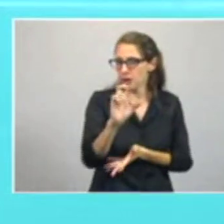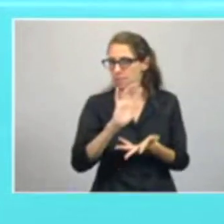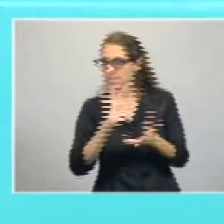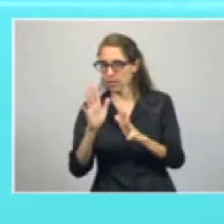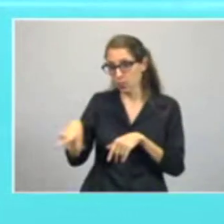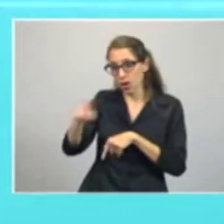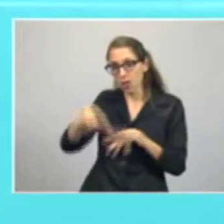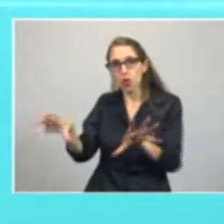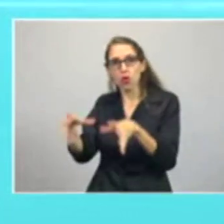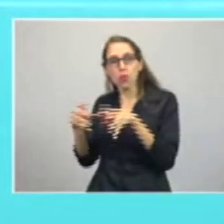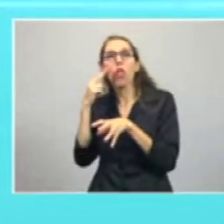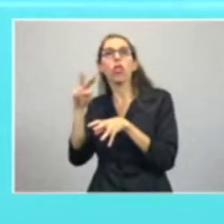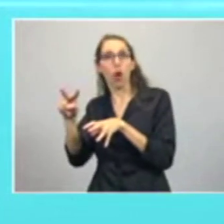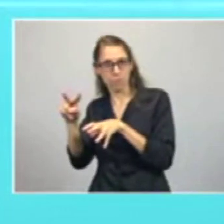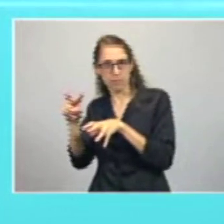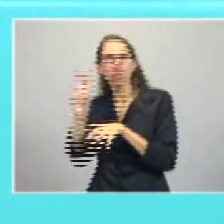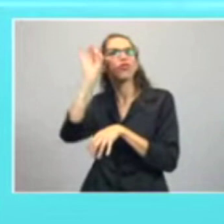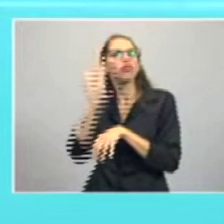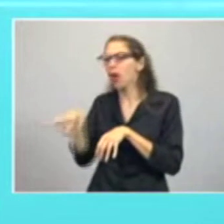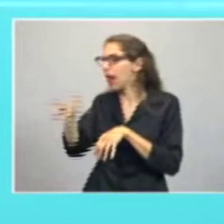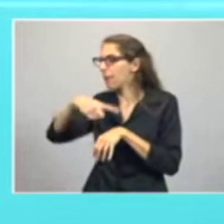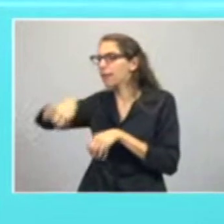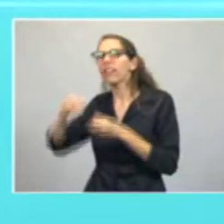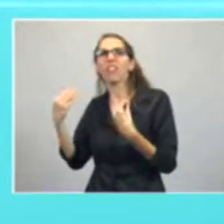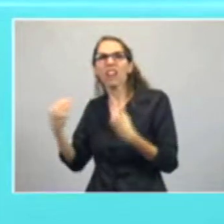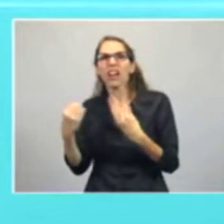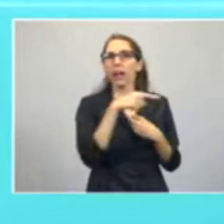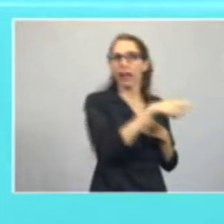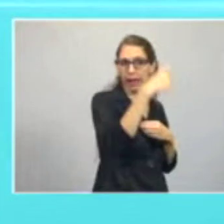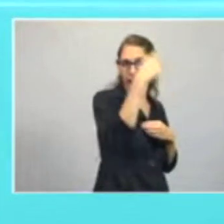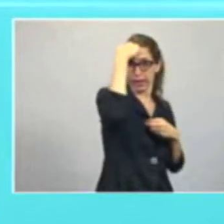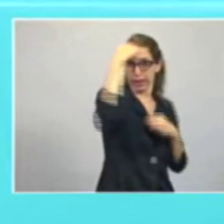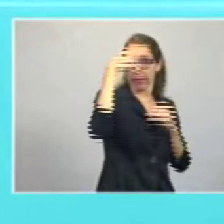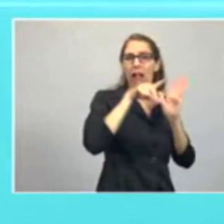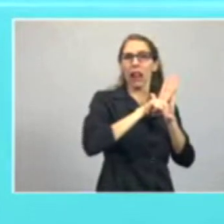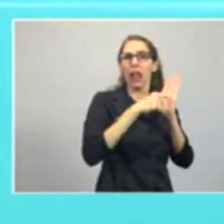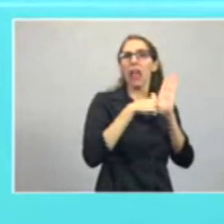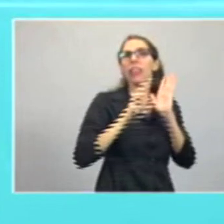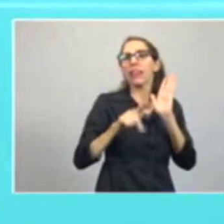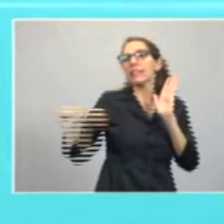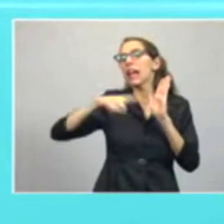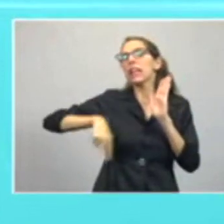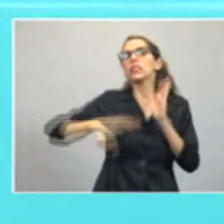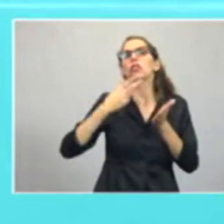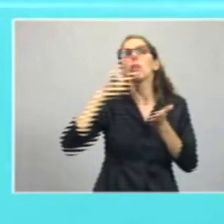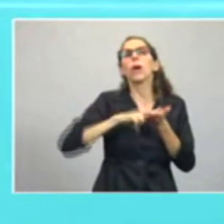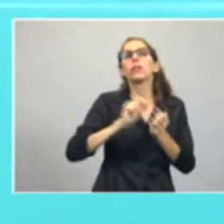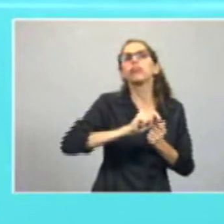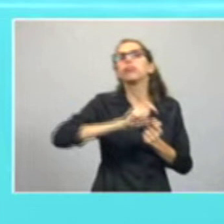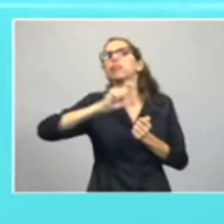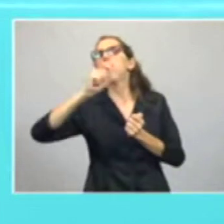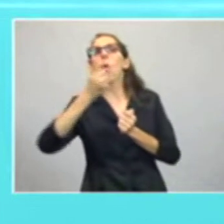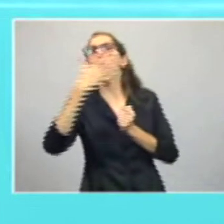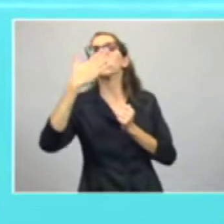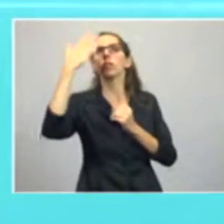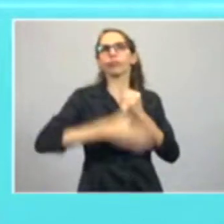la legislatura liberó, no puso techo al incremento de tasas, solo para 2.000 de 300.000. Así que si